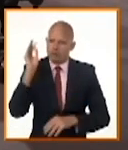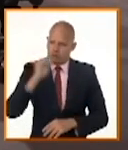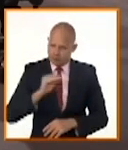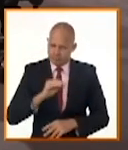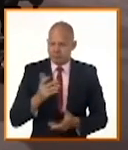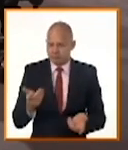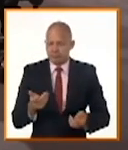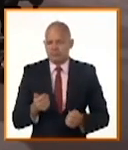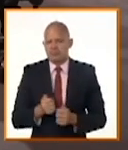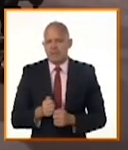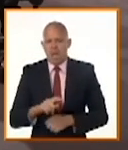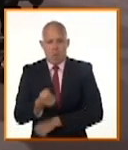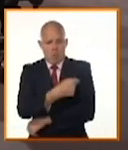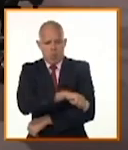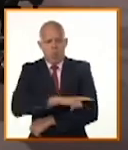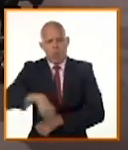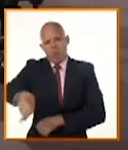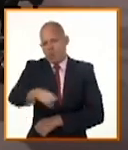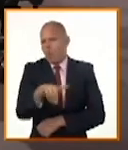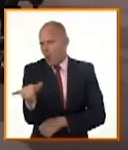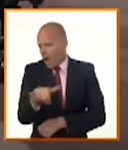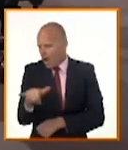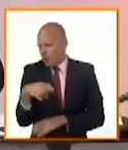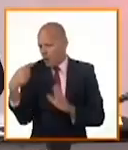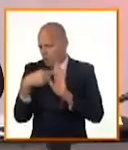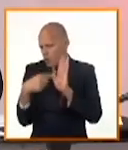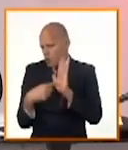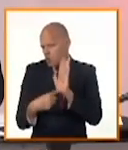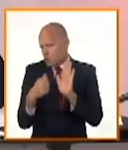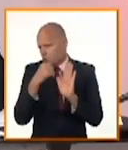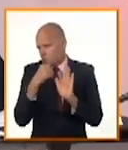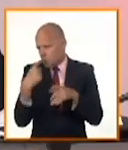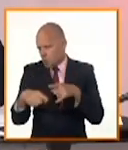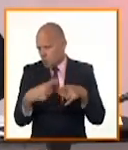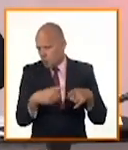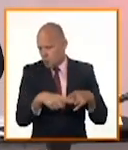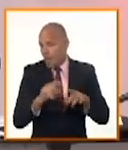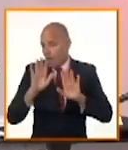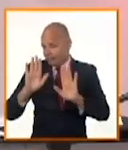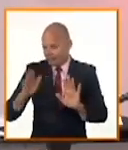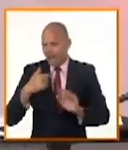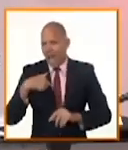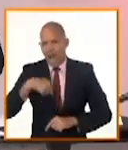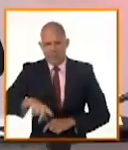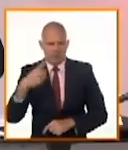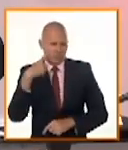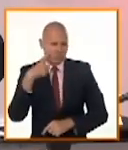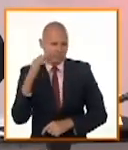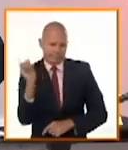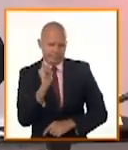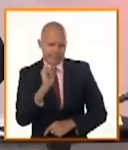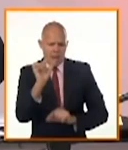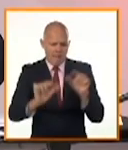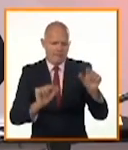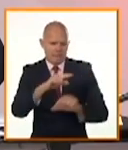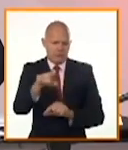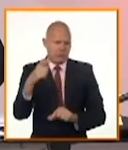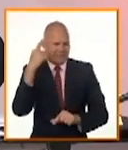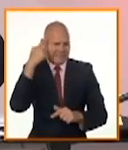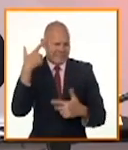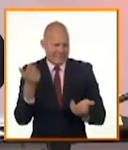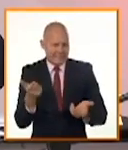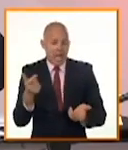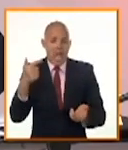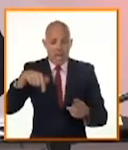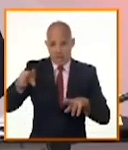preocupaciones de los actores económicos pero yo Les propongo hacer un alto y escuchar Pues también algunas apreciaciones que en la banca